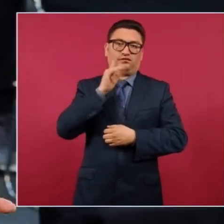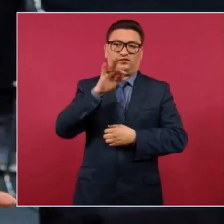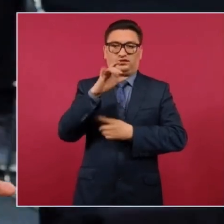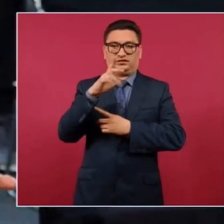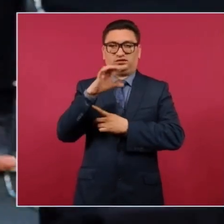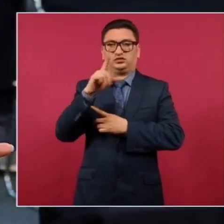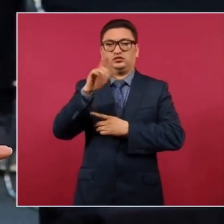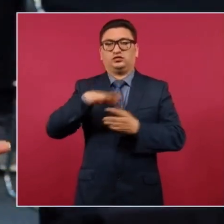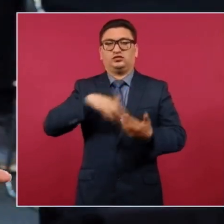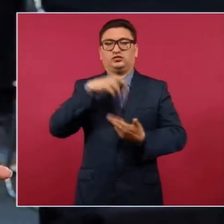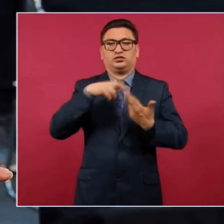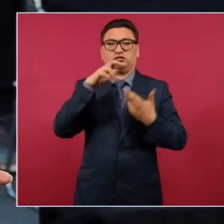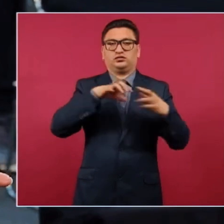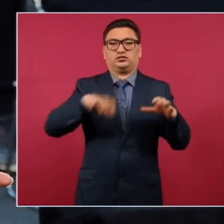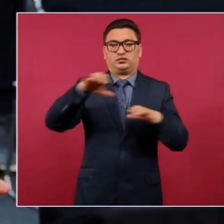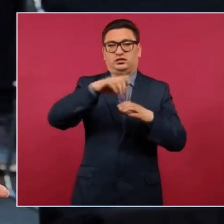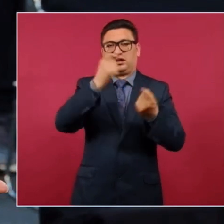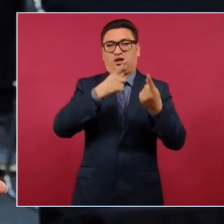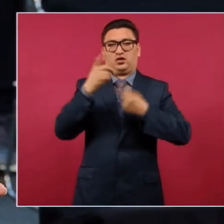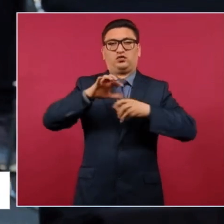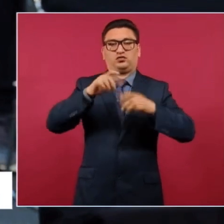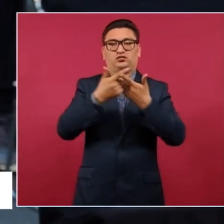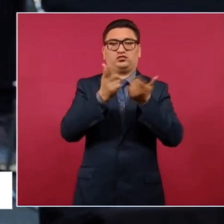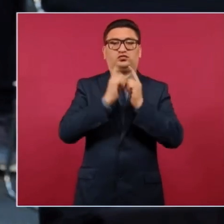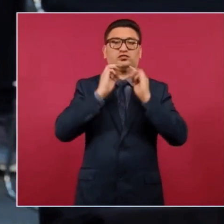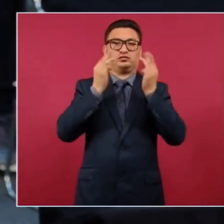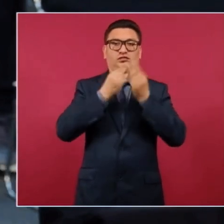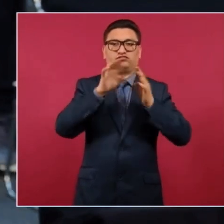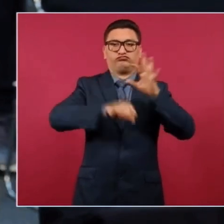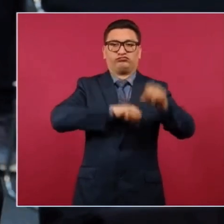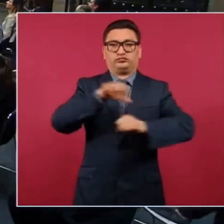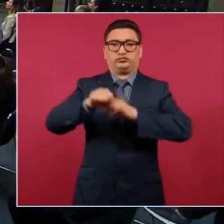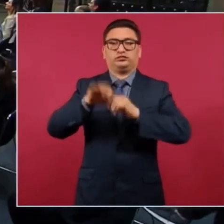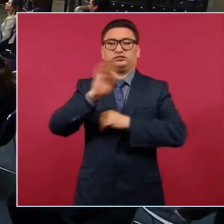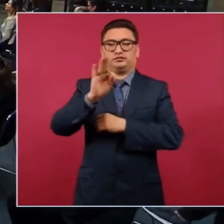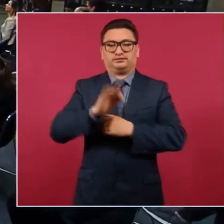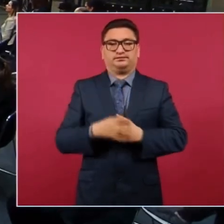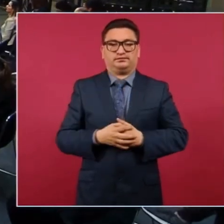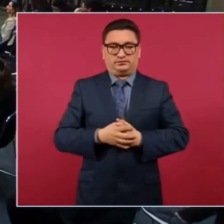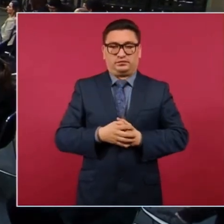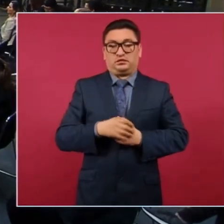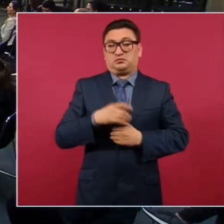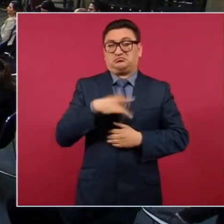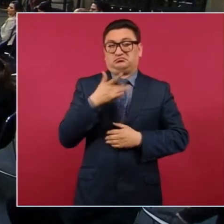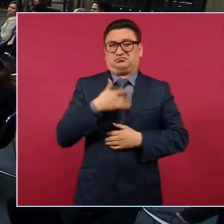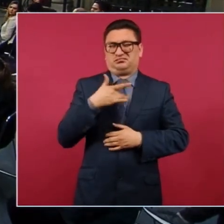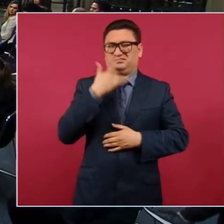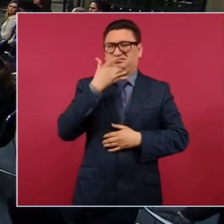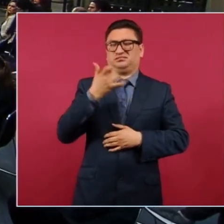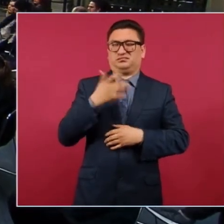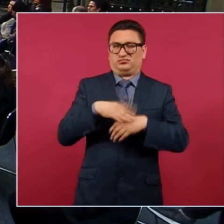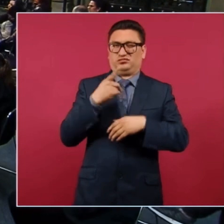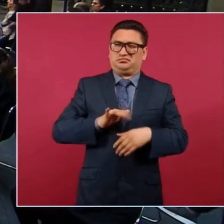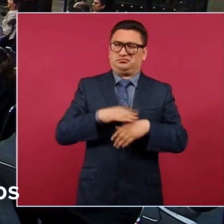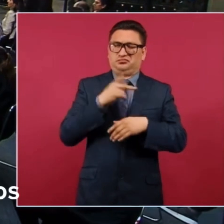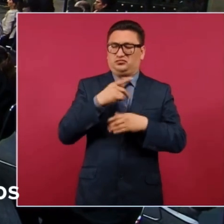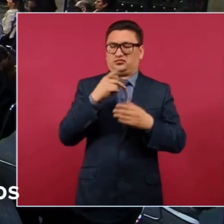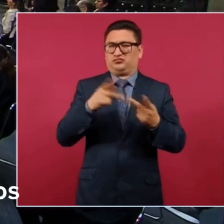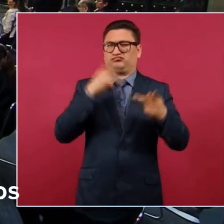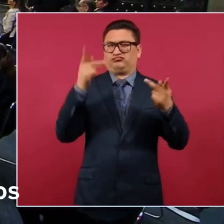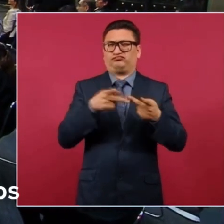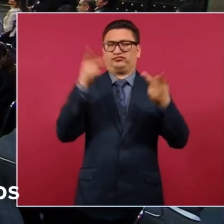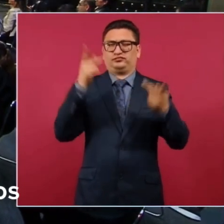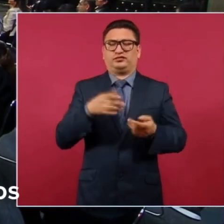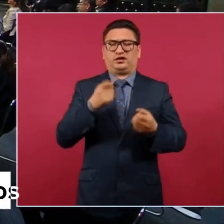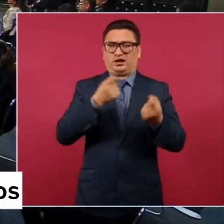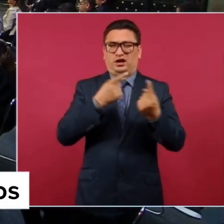algunas regiones que pudieran estar tomadas por grupos del crimen organizado. Pues me llama mucho la atención de que hay una coincidencia, es lo que dicen